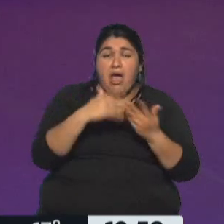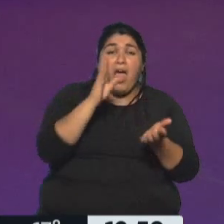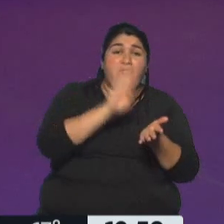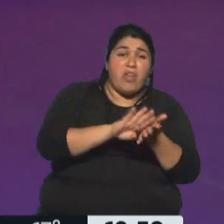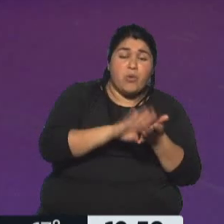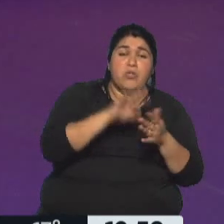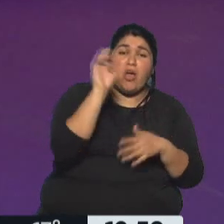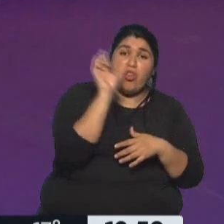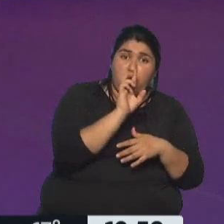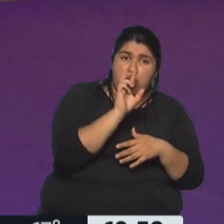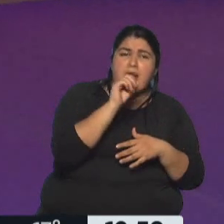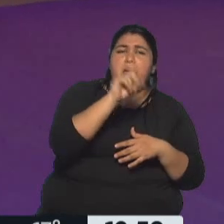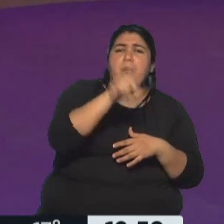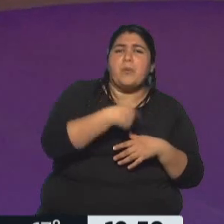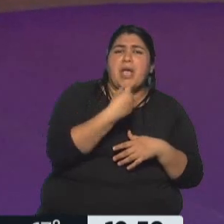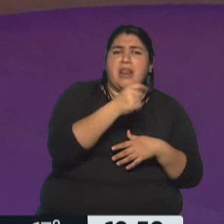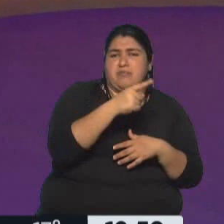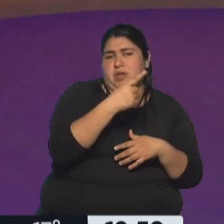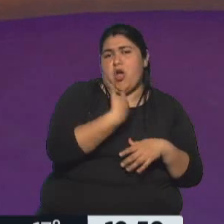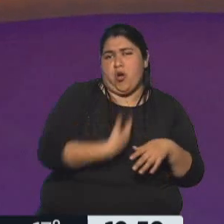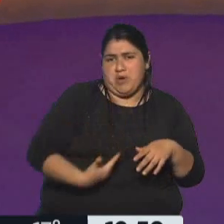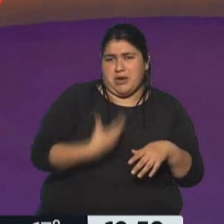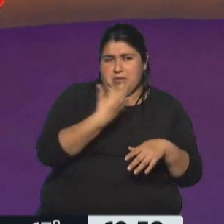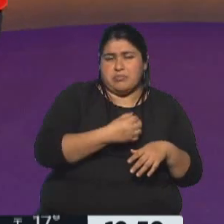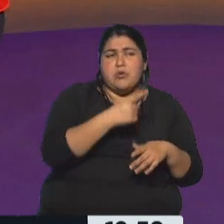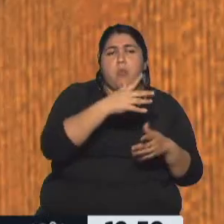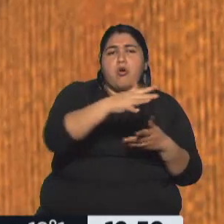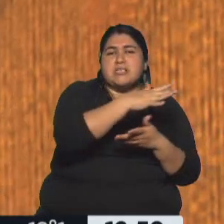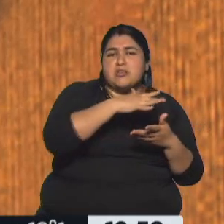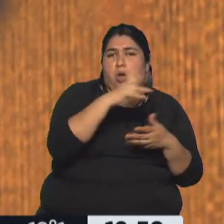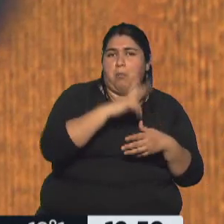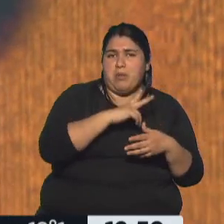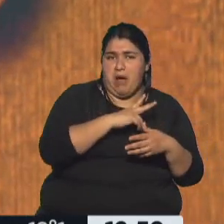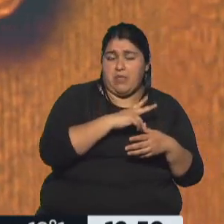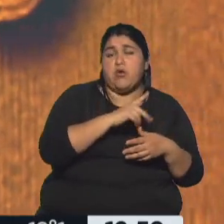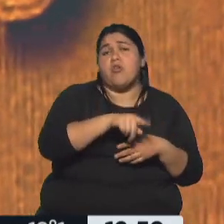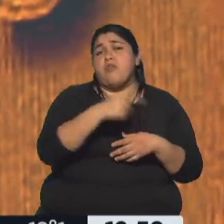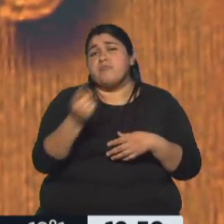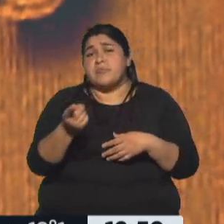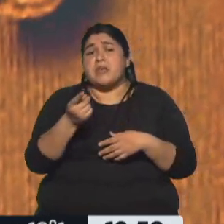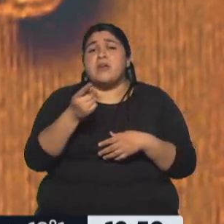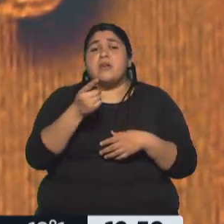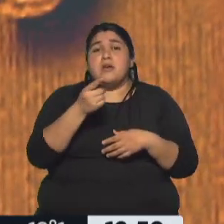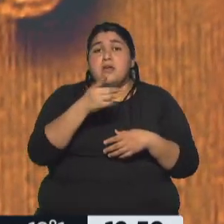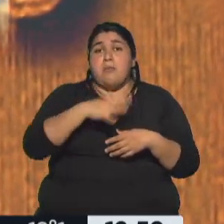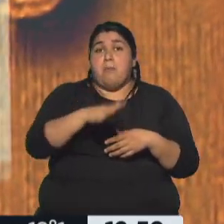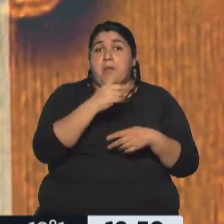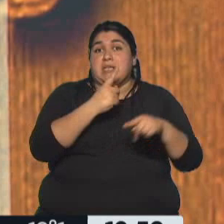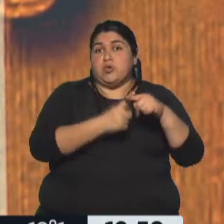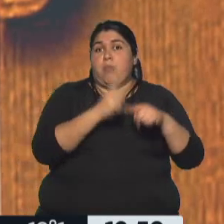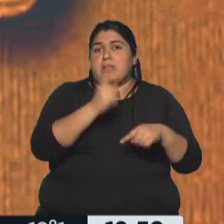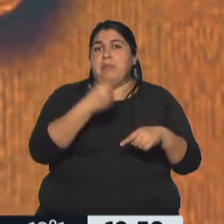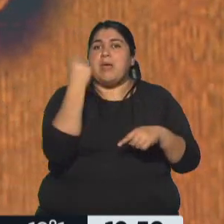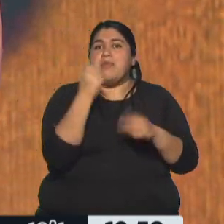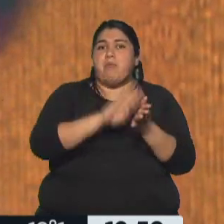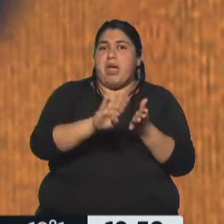en dólares tomadas por el Estado con el sector privado, con deuda en pesos tomada por el Estado también con el sector privado, que